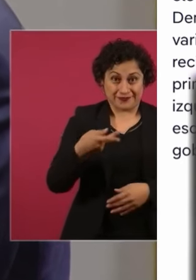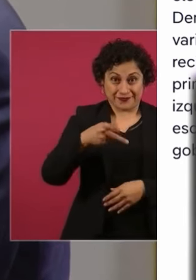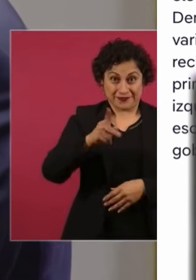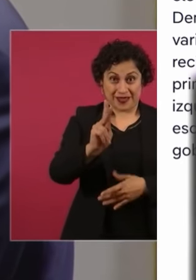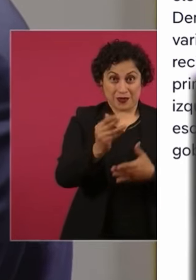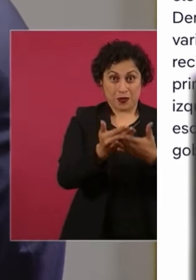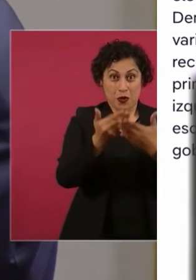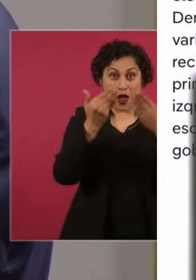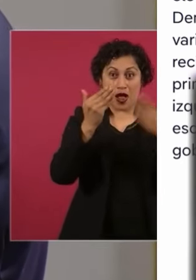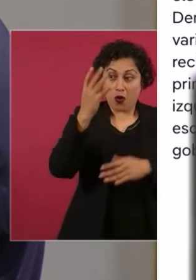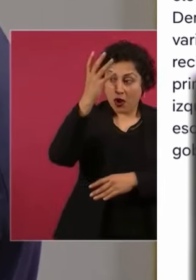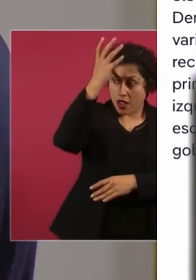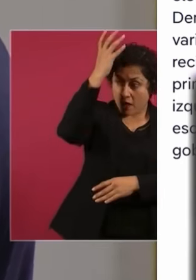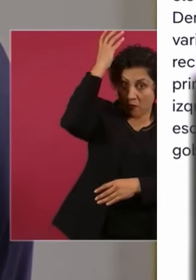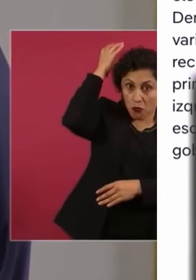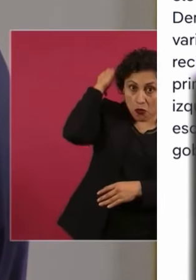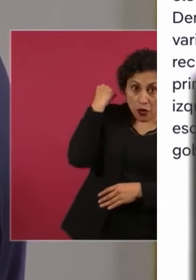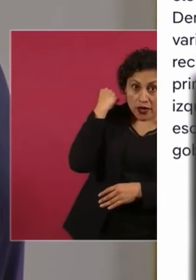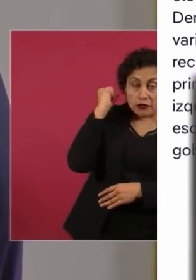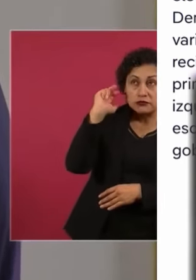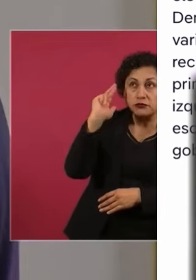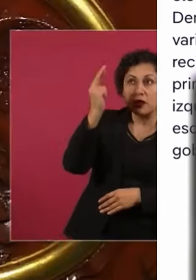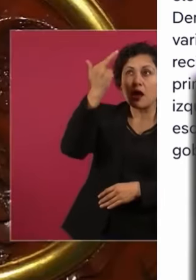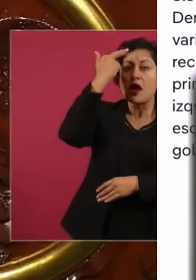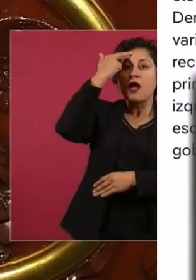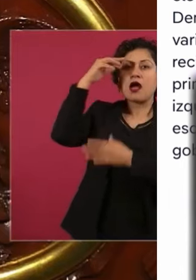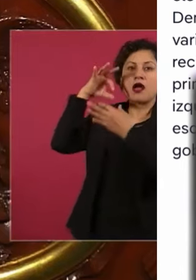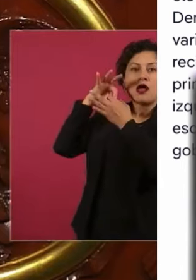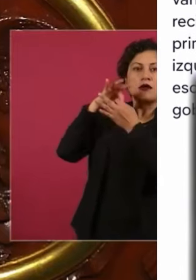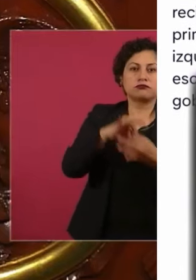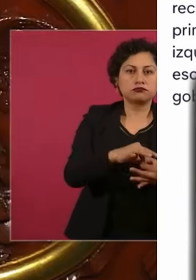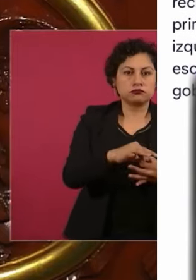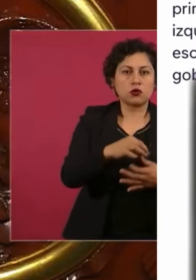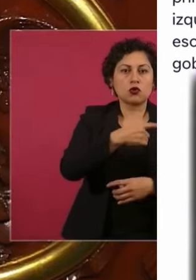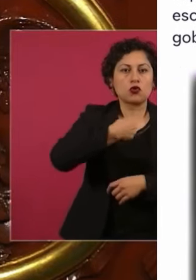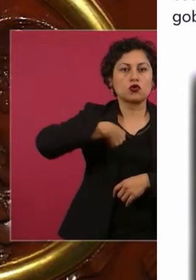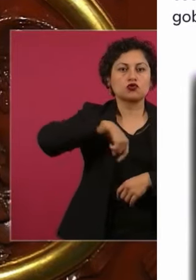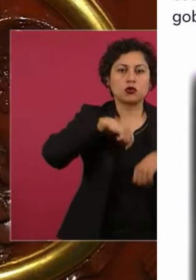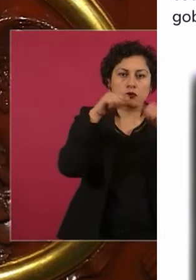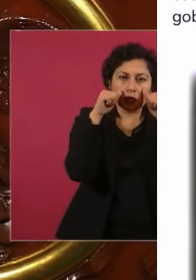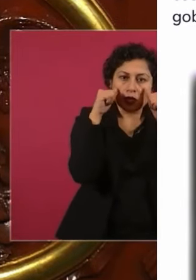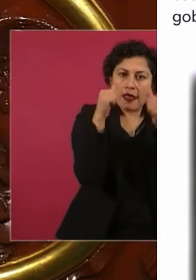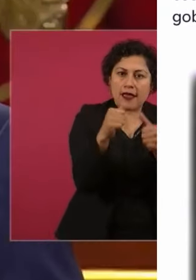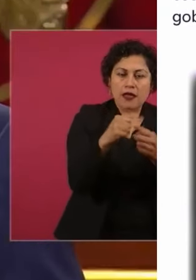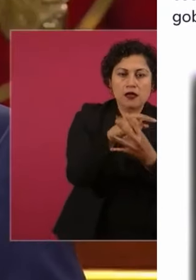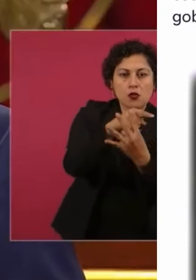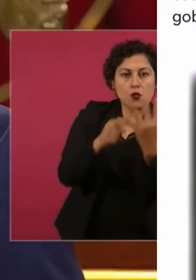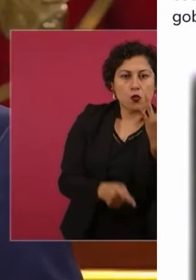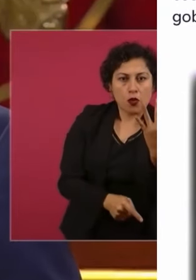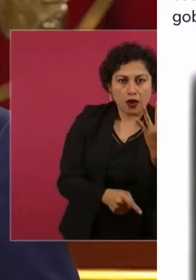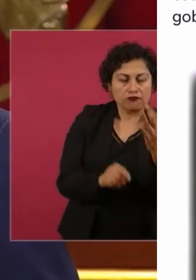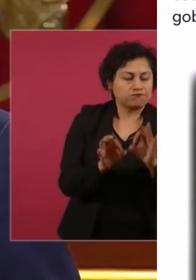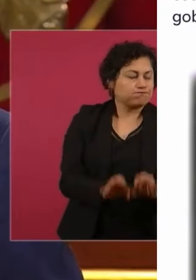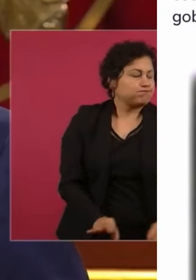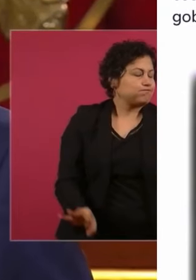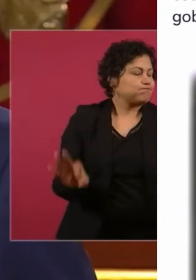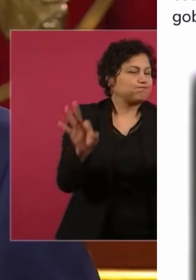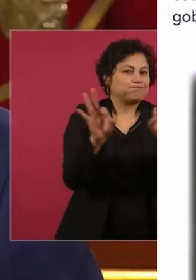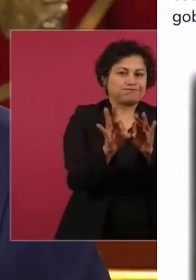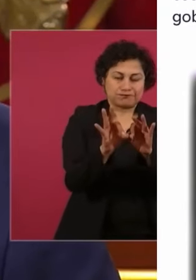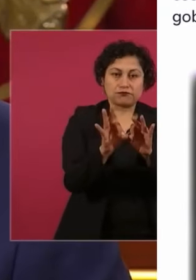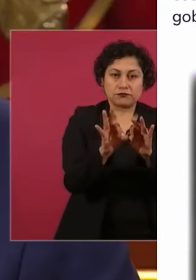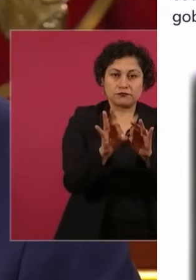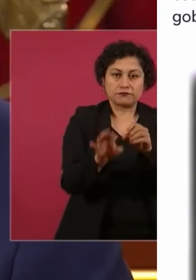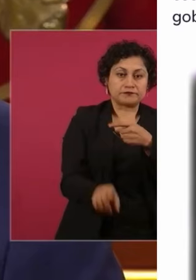campaña se pensaba que tenía pocas posibilidades de ganar uno de los primeros puestos. Así es, compañeros, recuerden que la campaña